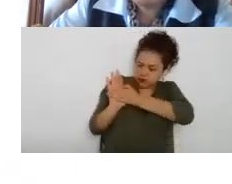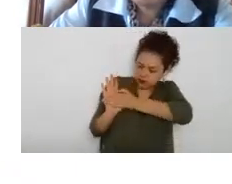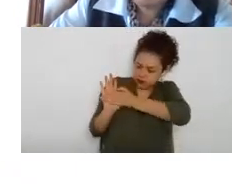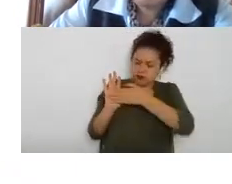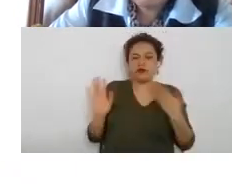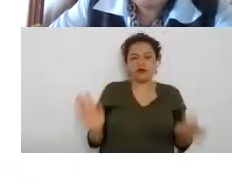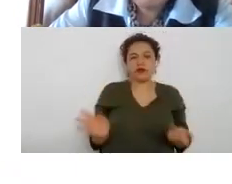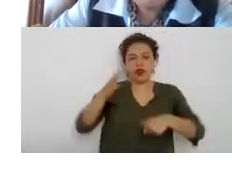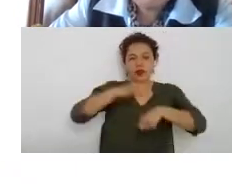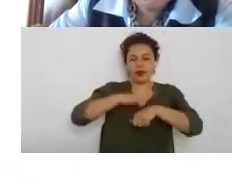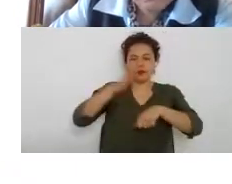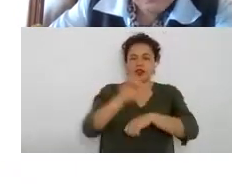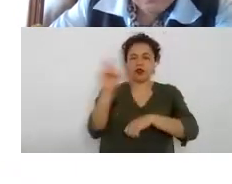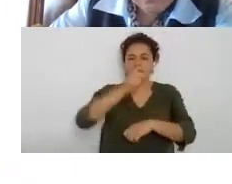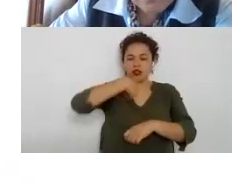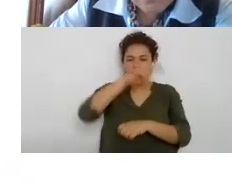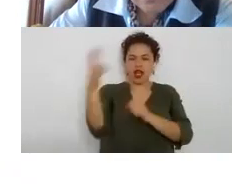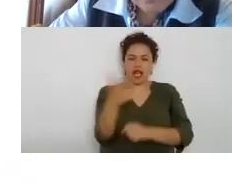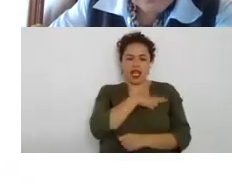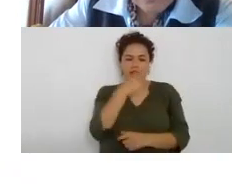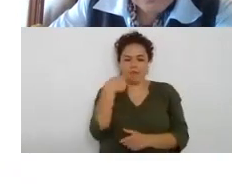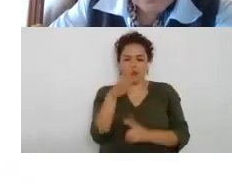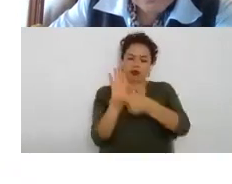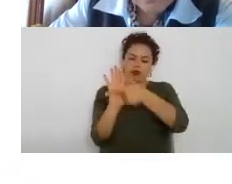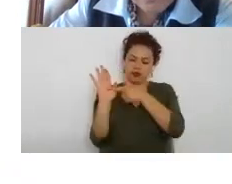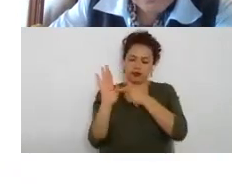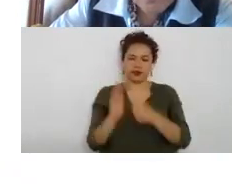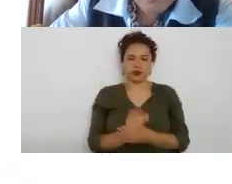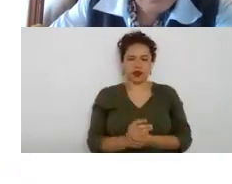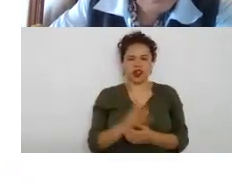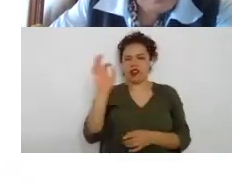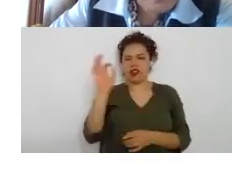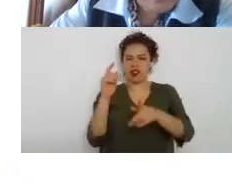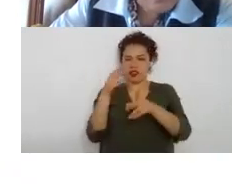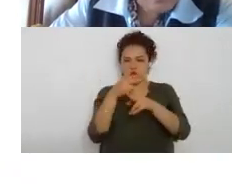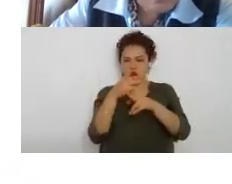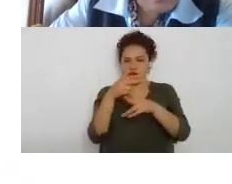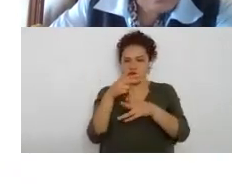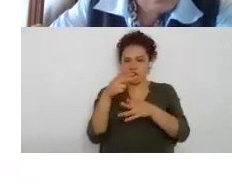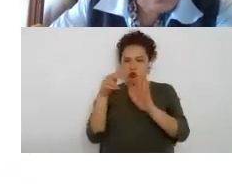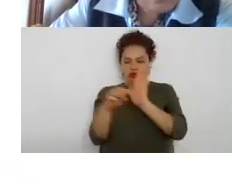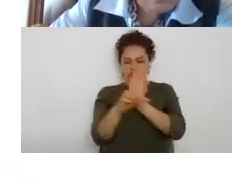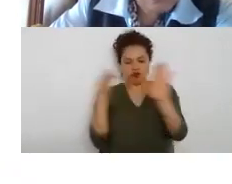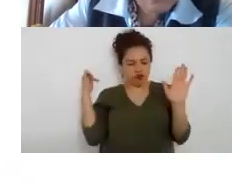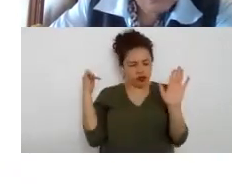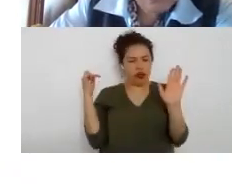les repito, cuando hablamos de una herida en la mano, ya sea algún corte o alguna